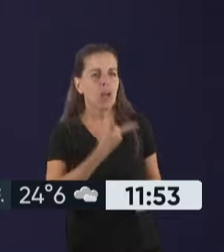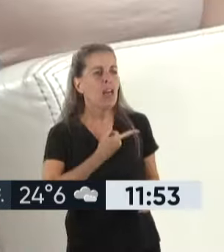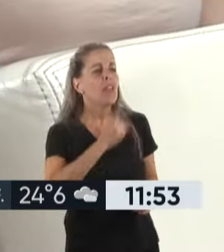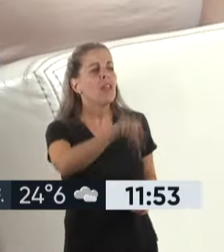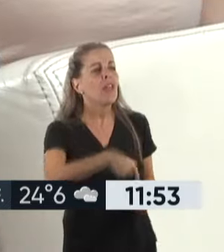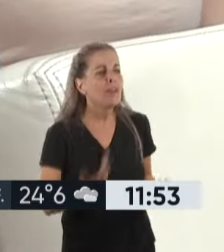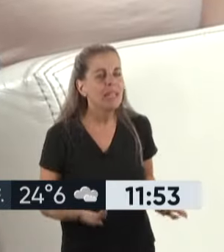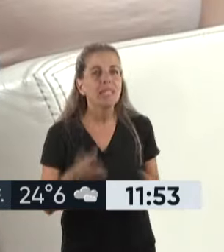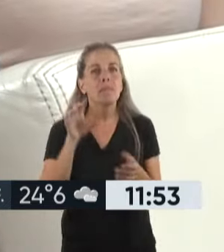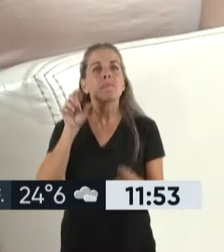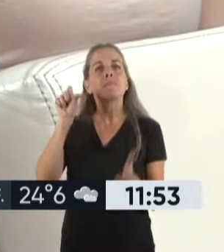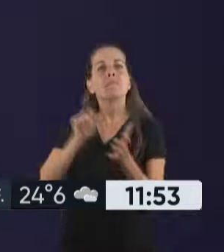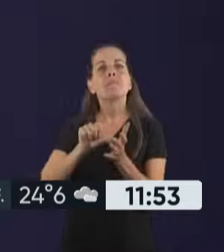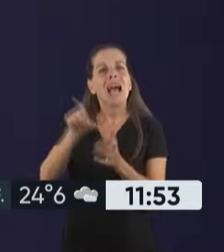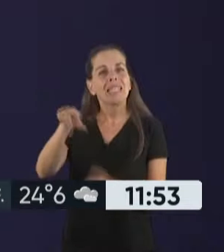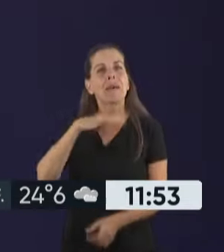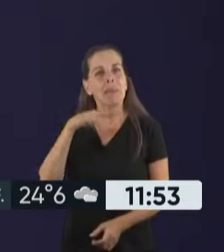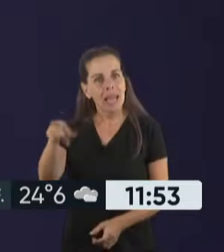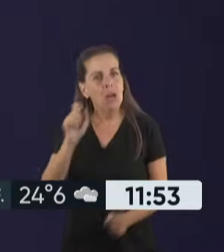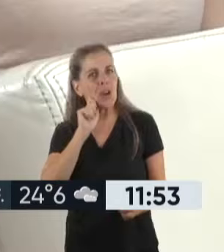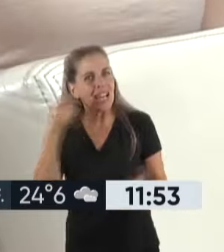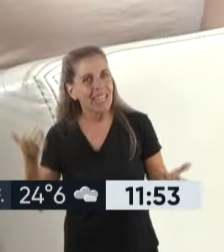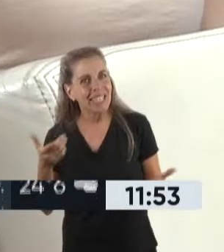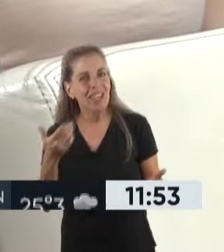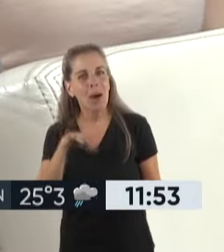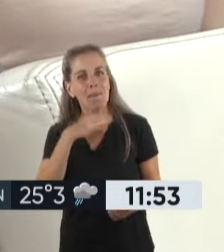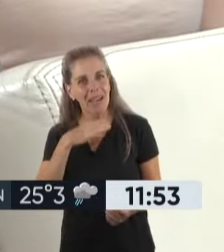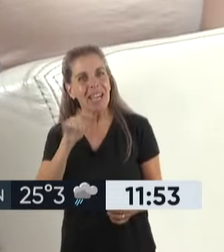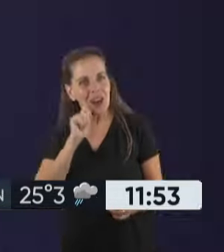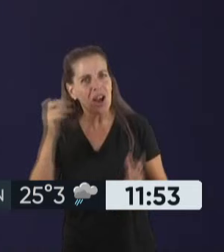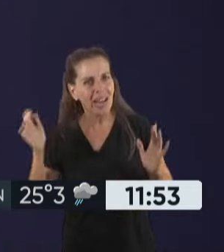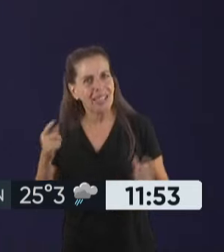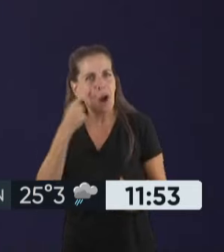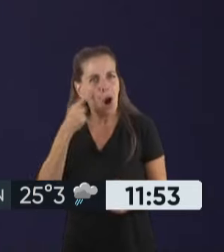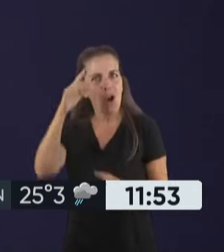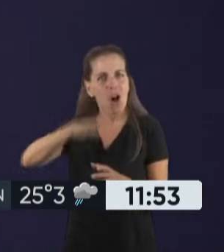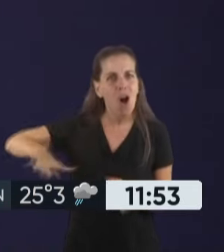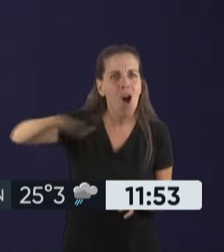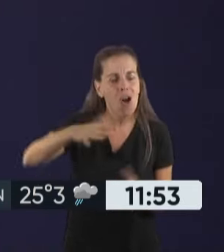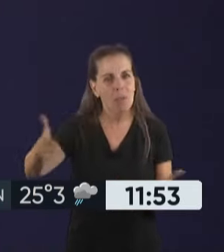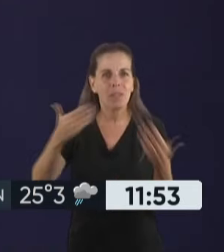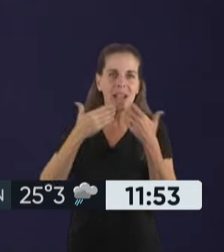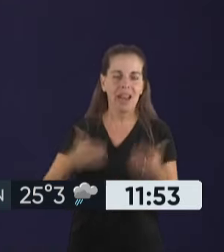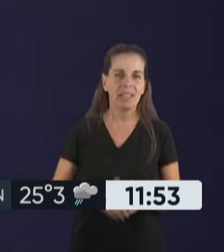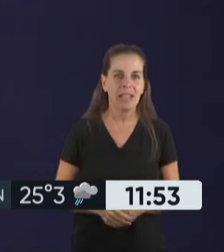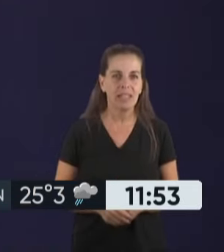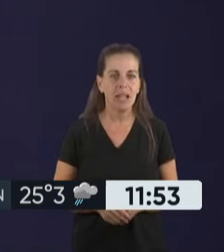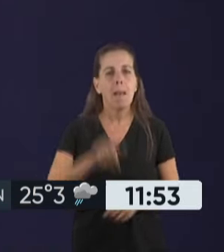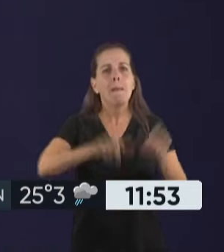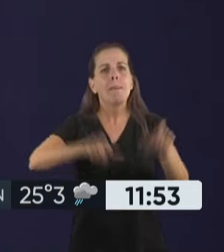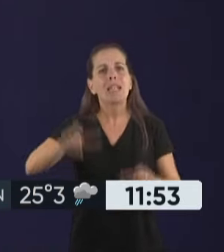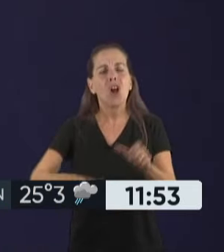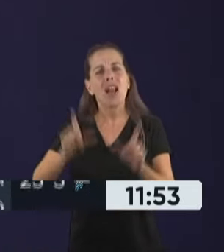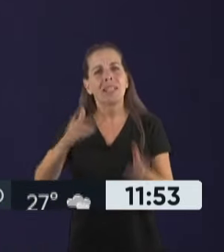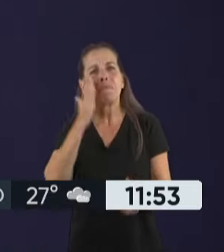eres México de México muy lindo país menos la parte que yo conozco muy lindo país gracias eh y muy linda gente aparte